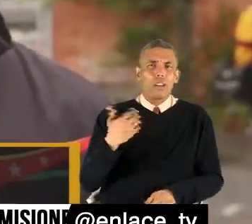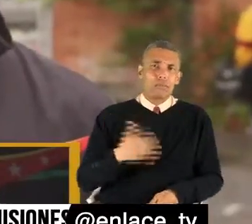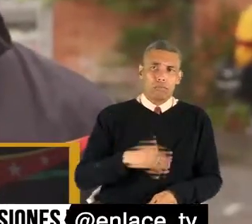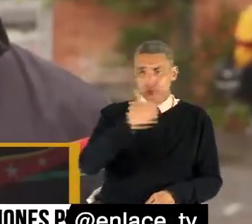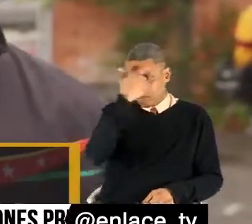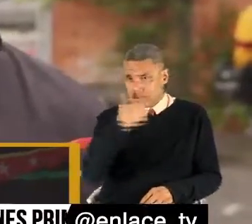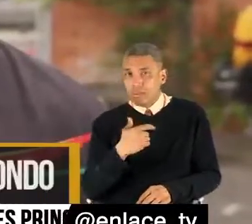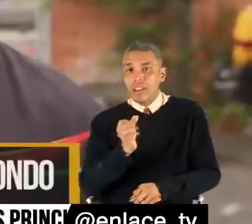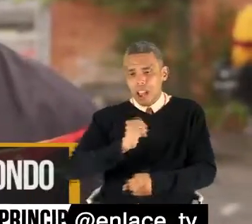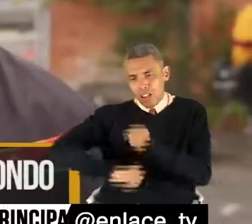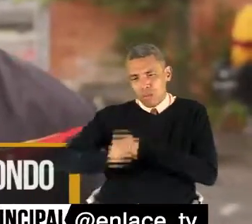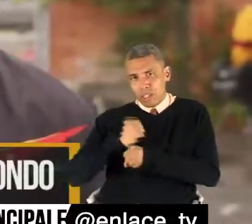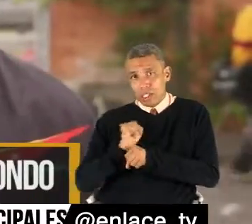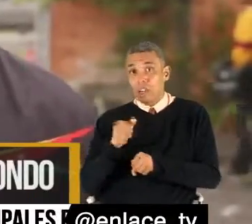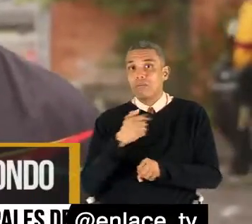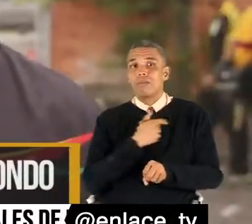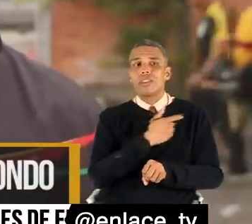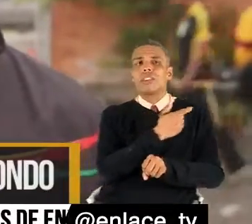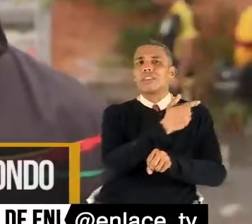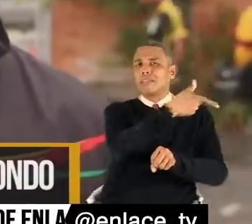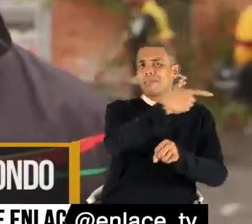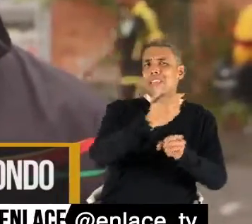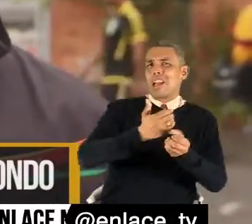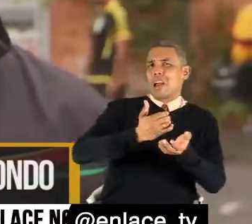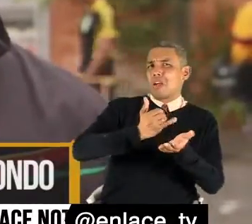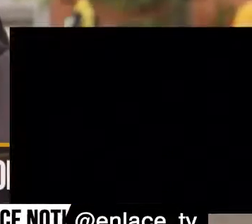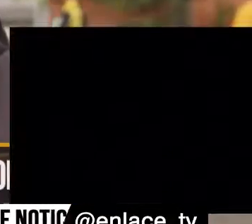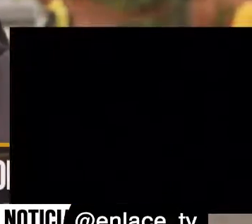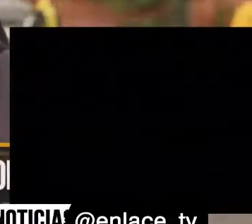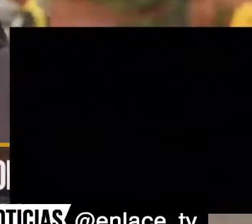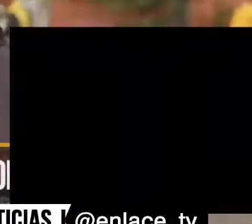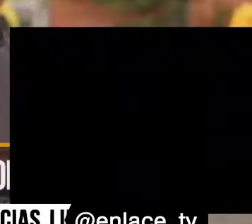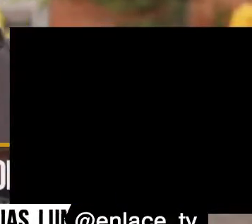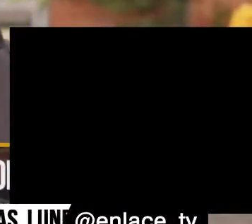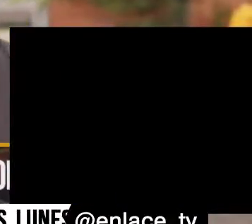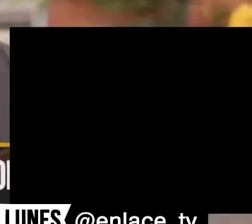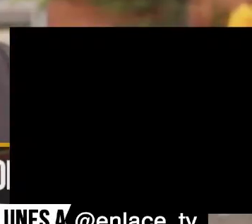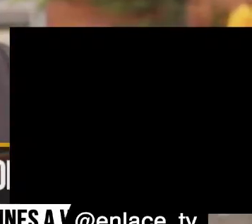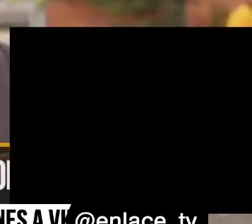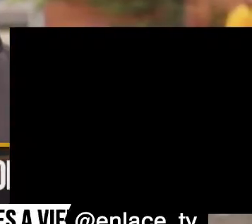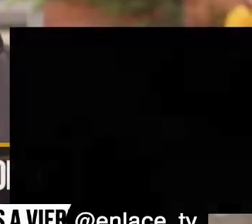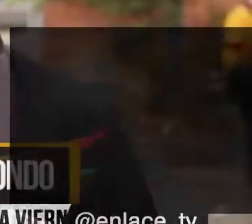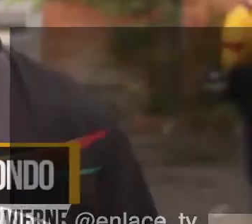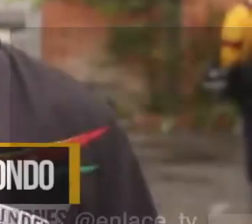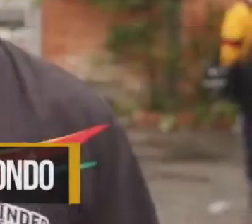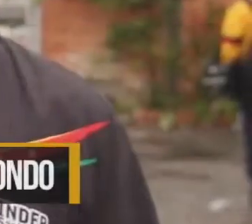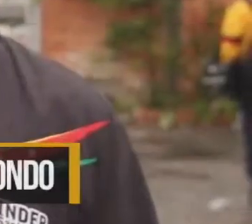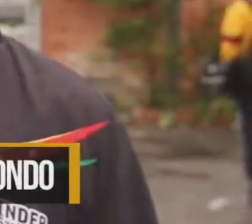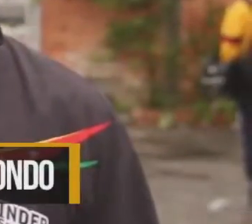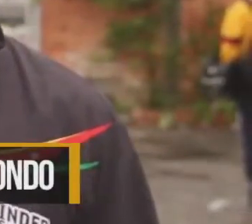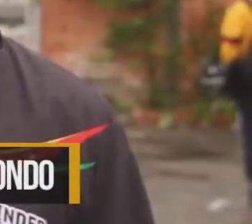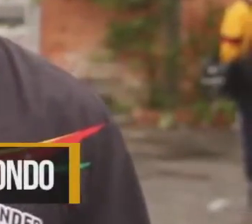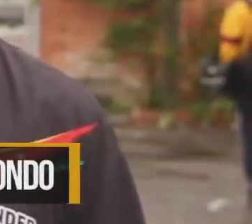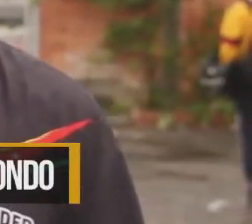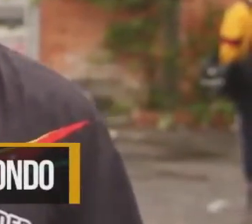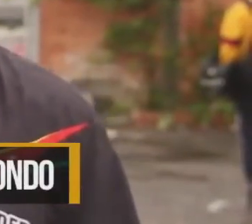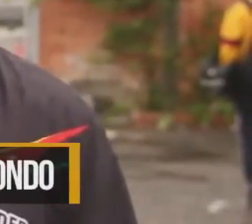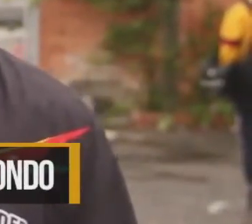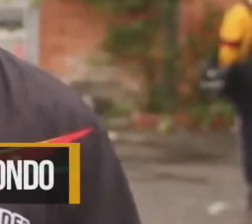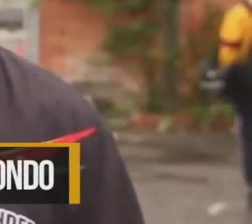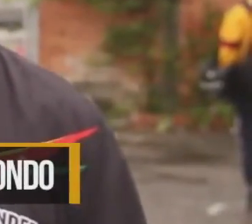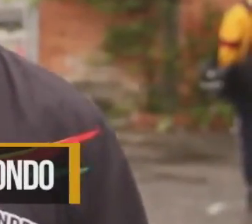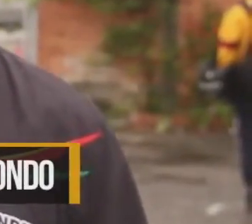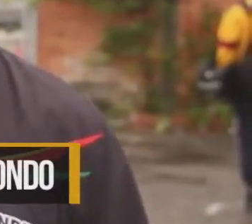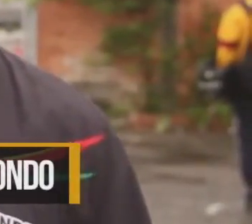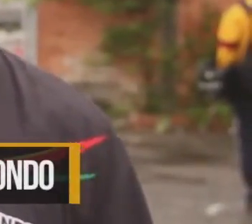presenta la oportunidad, de pronto con más puntos a favor, ya que la federación pues va a tener un apoyo económico con ella, no pues con